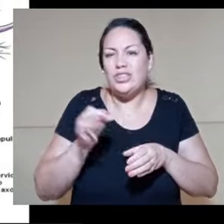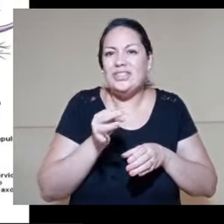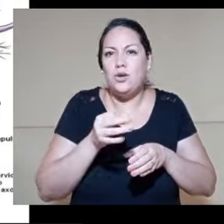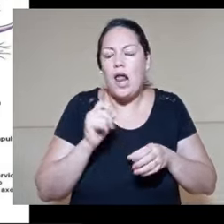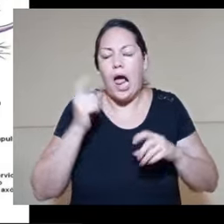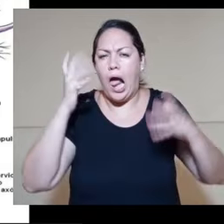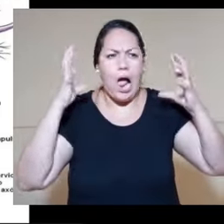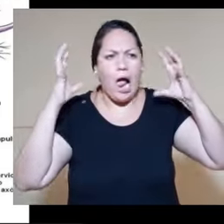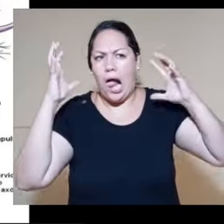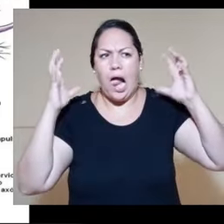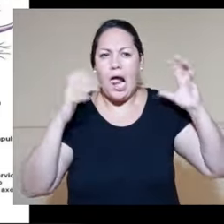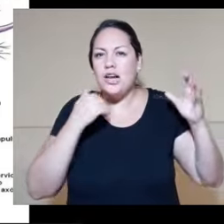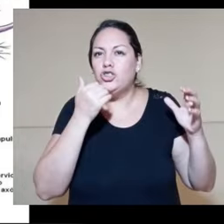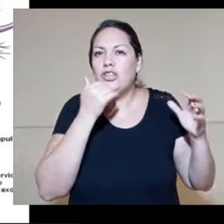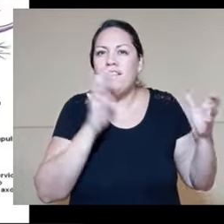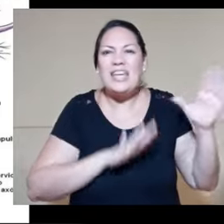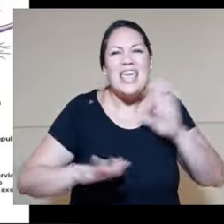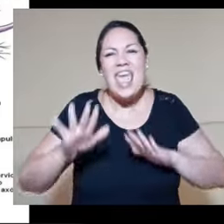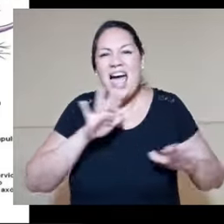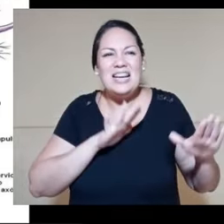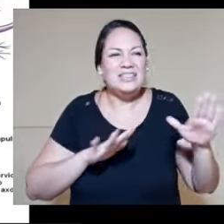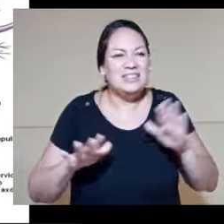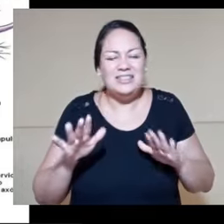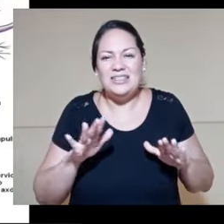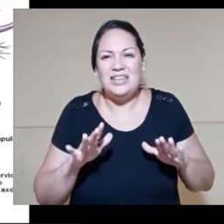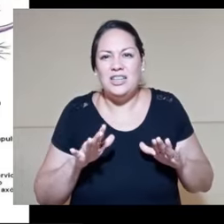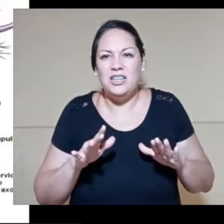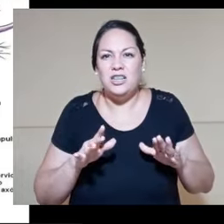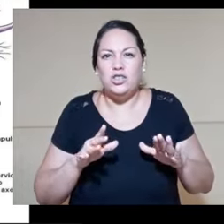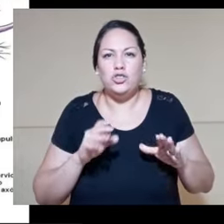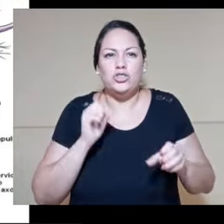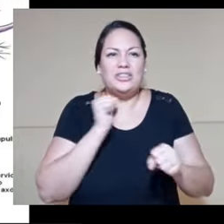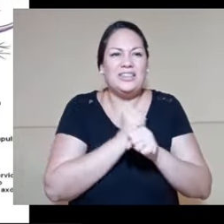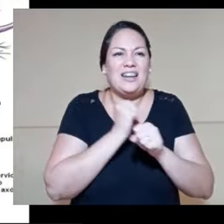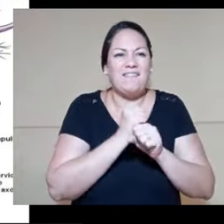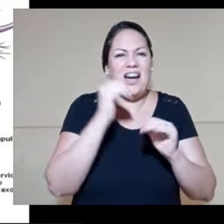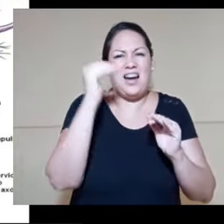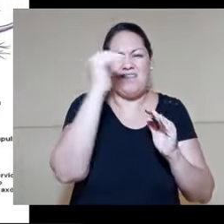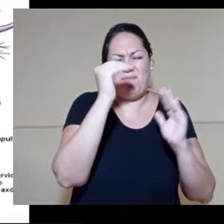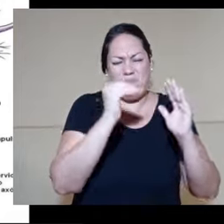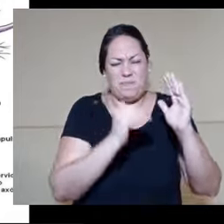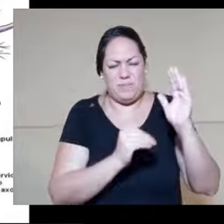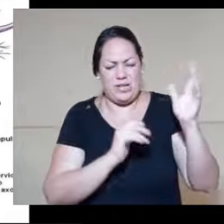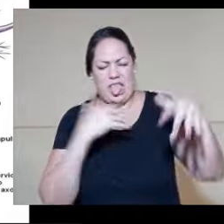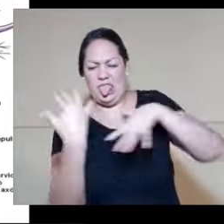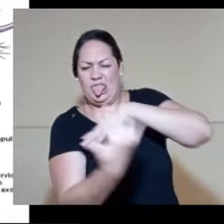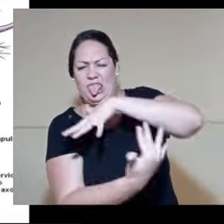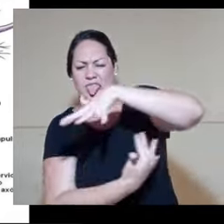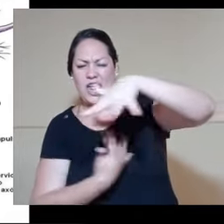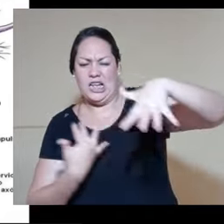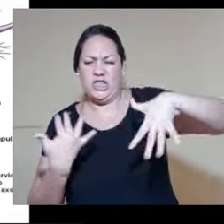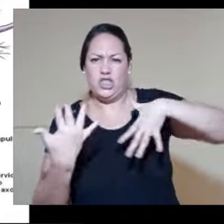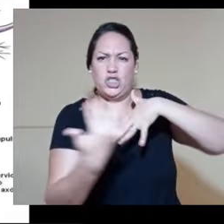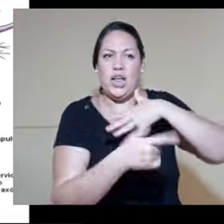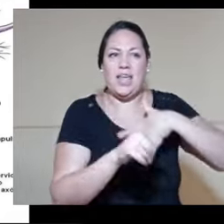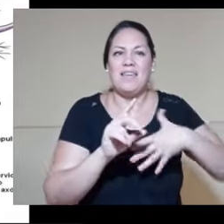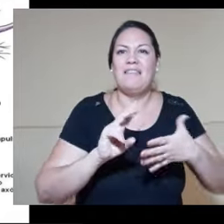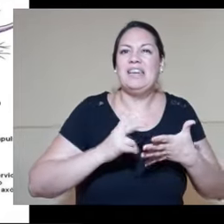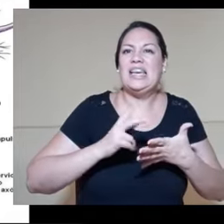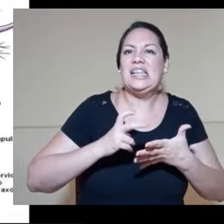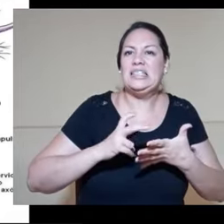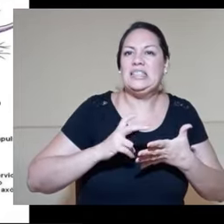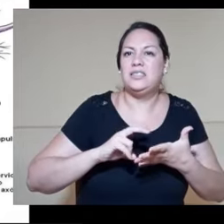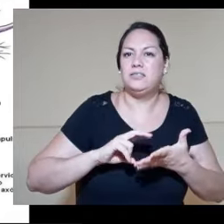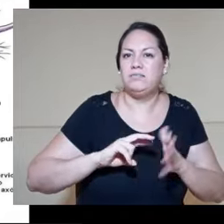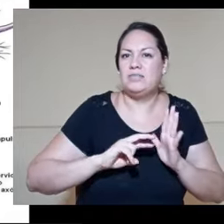de sodio, como que la célula se vuelve loca, y ese grupo de neuronas empieza a actuar anárquicamente, desordenadamente.